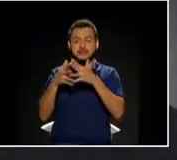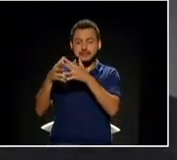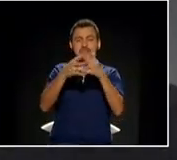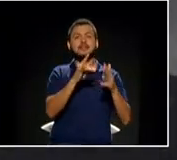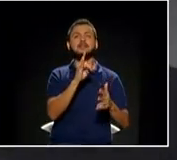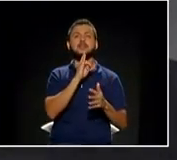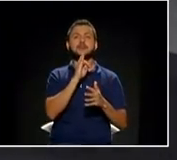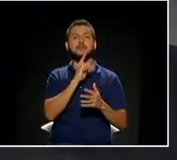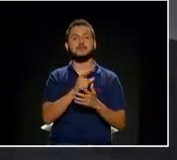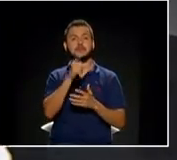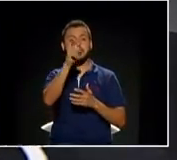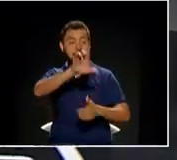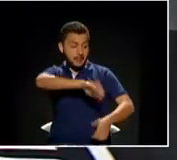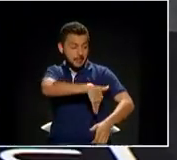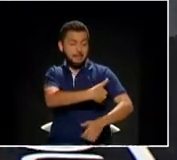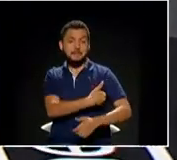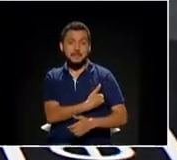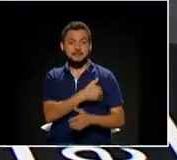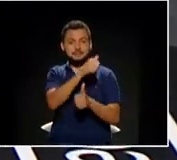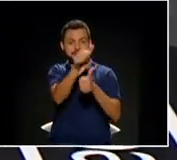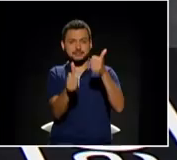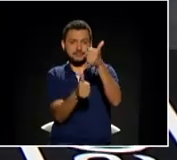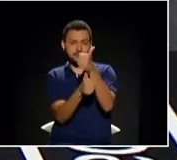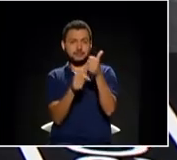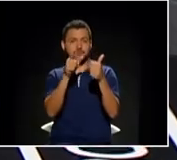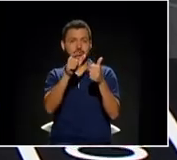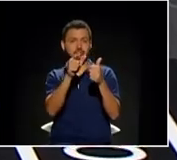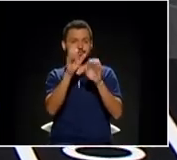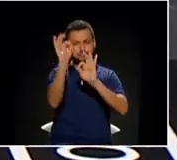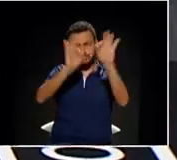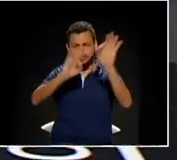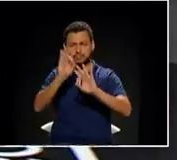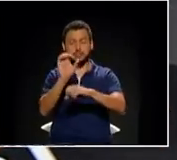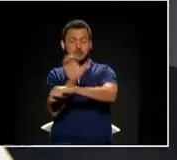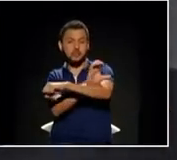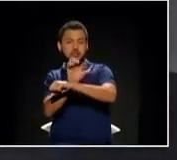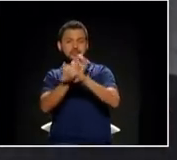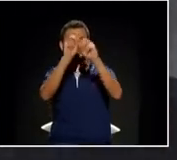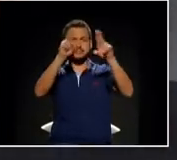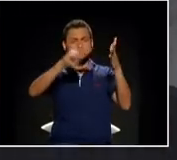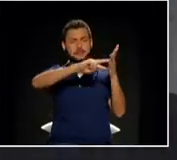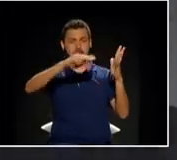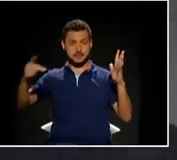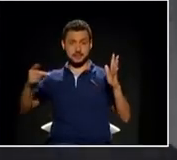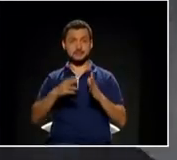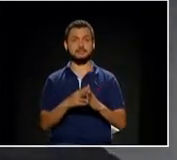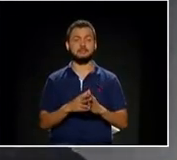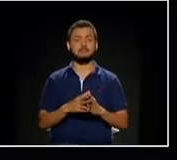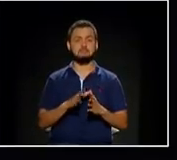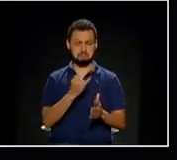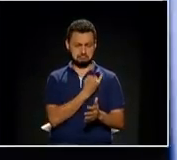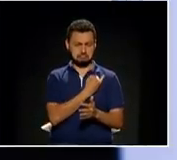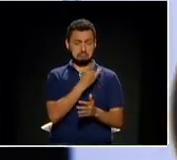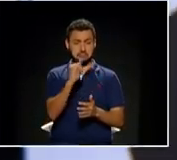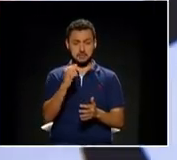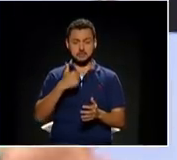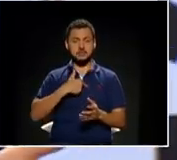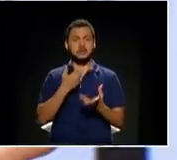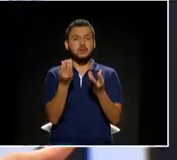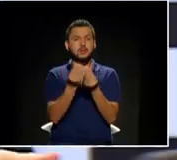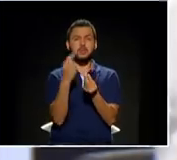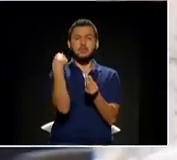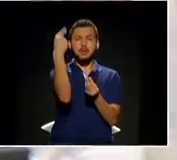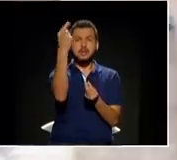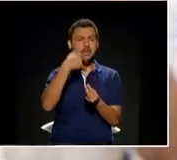viceministra economía digital gerencia y la política industrial del país a través de impulsa y la independencia nosotros hemos hecho una campaña sin